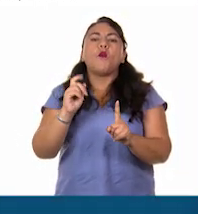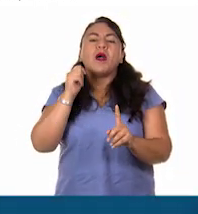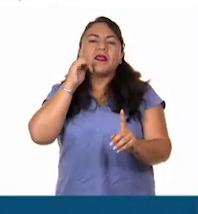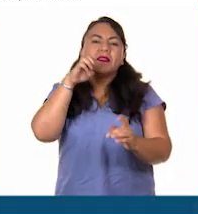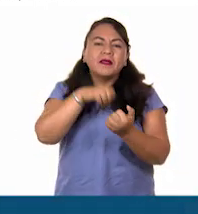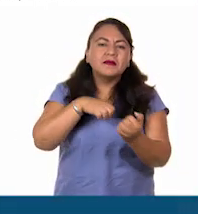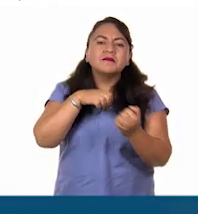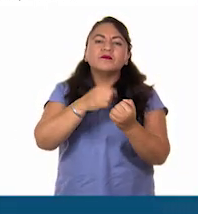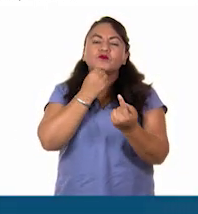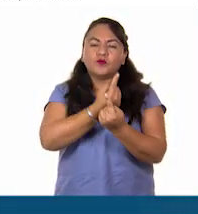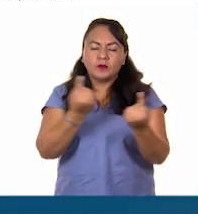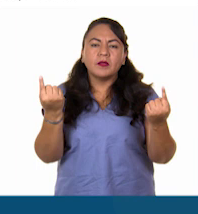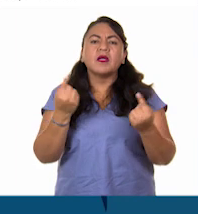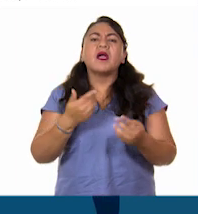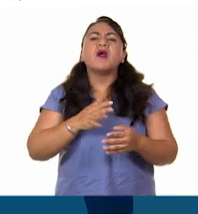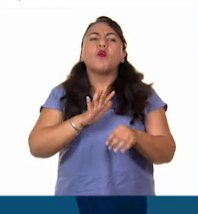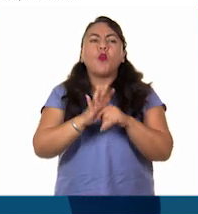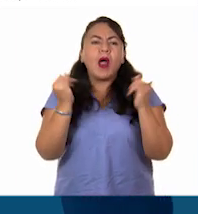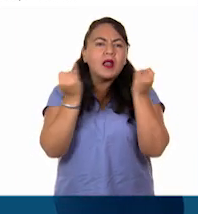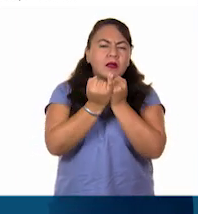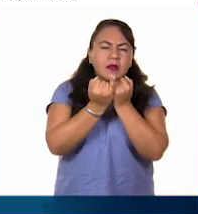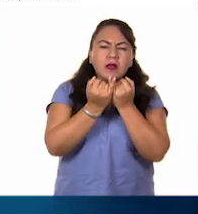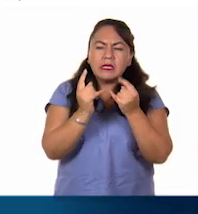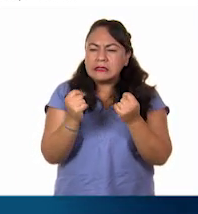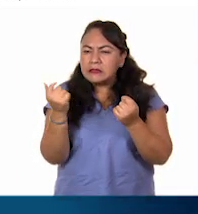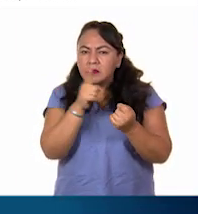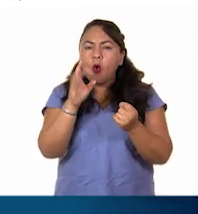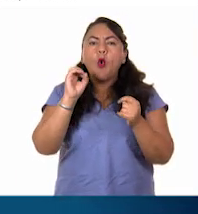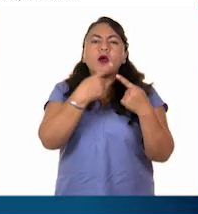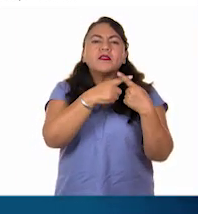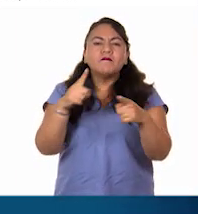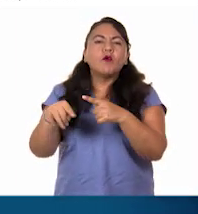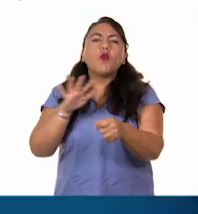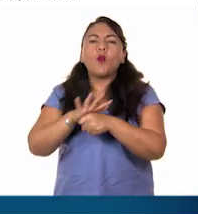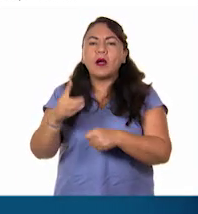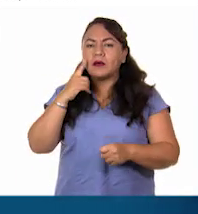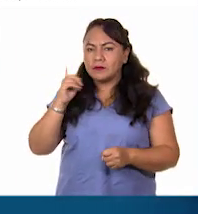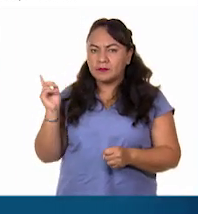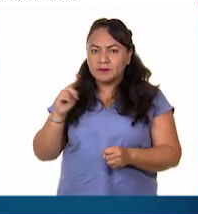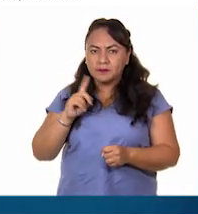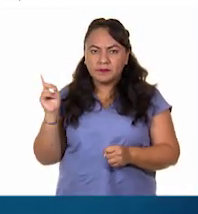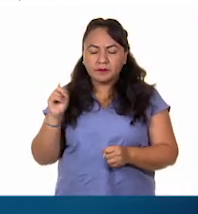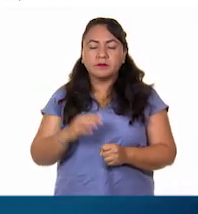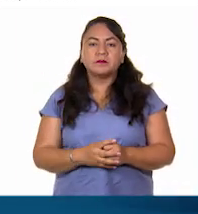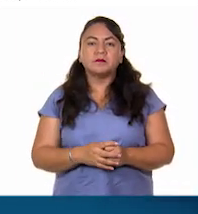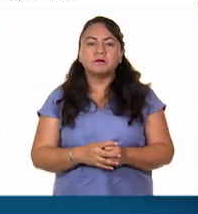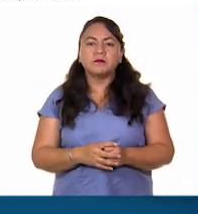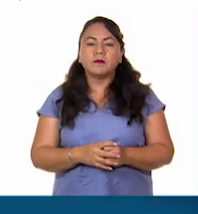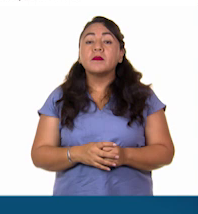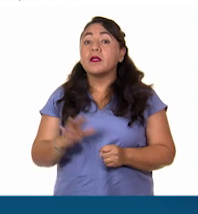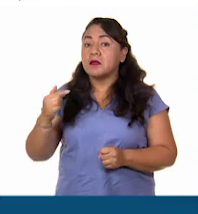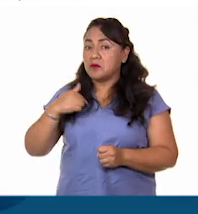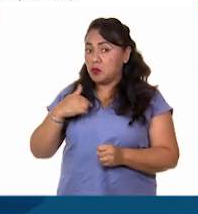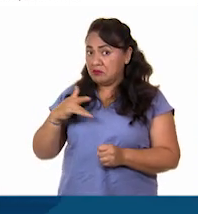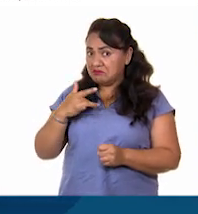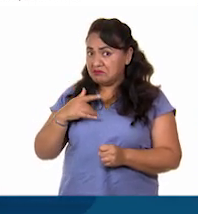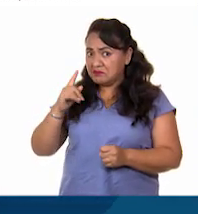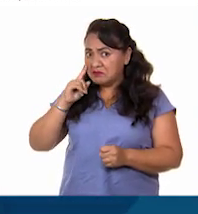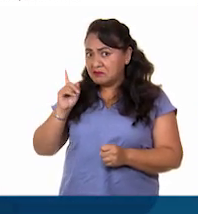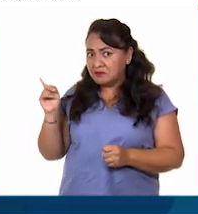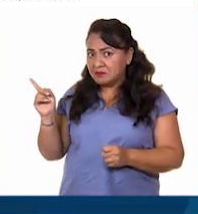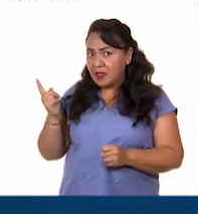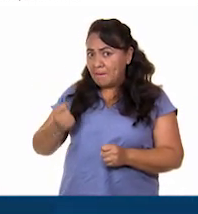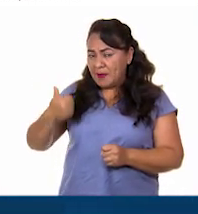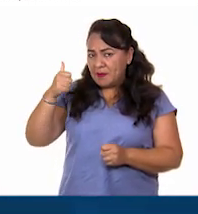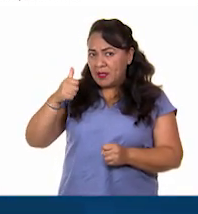es la diferencia o relación entre ellos? Me parece que en el primer caso se refiere a cómo se siente